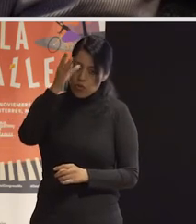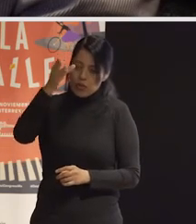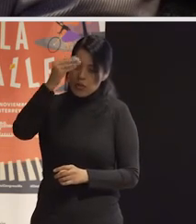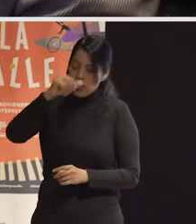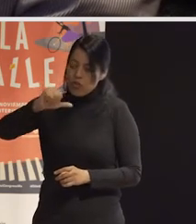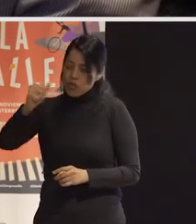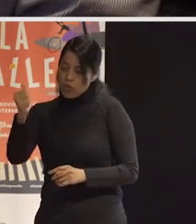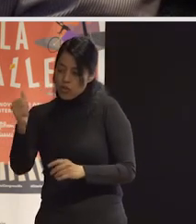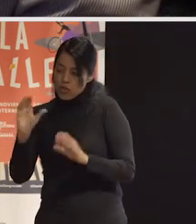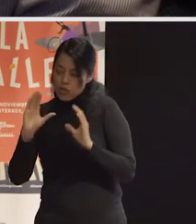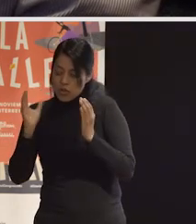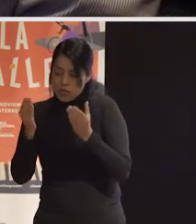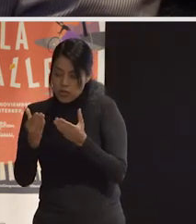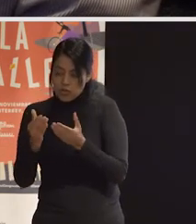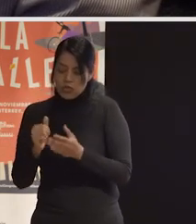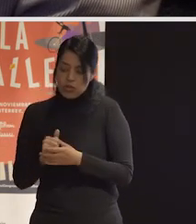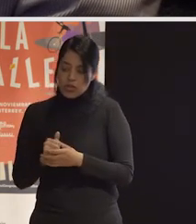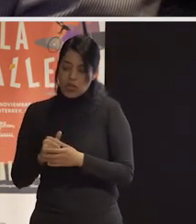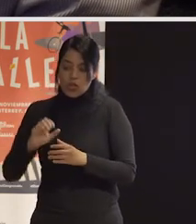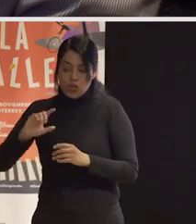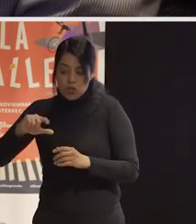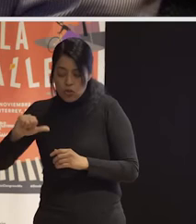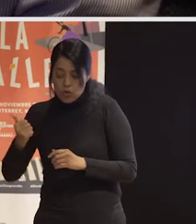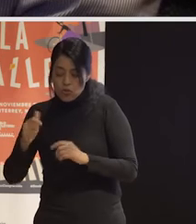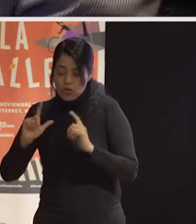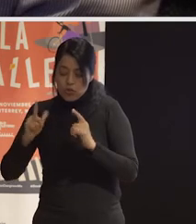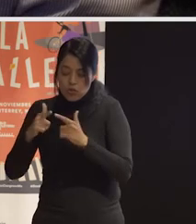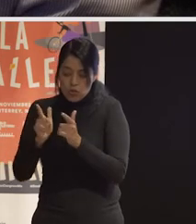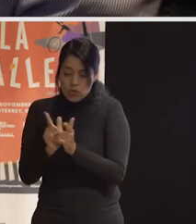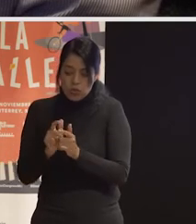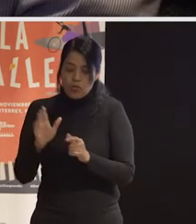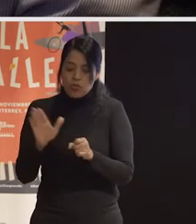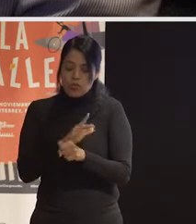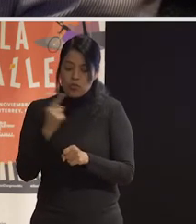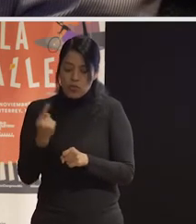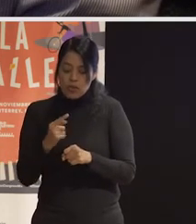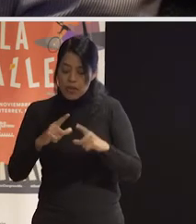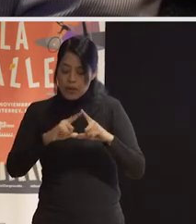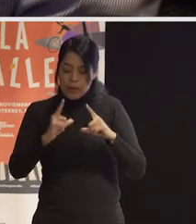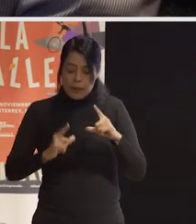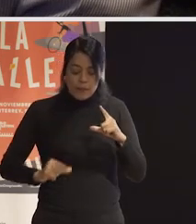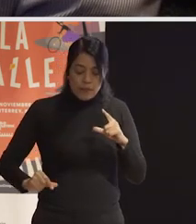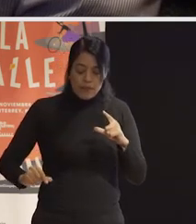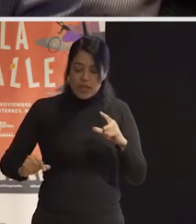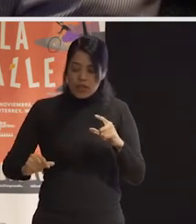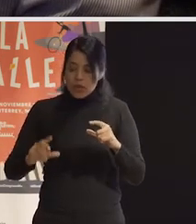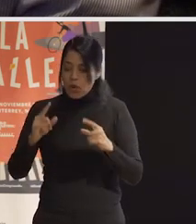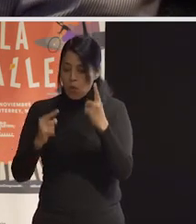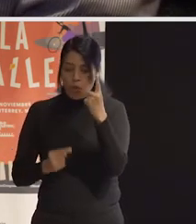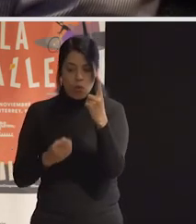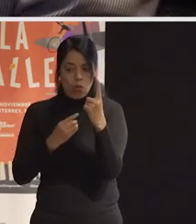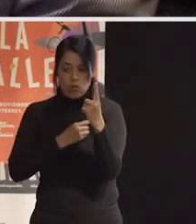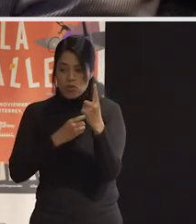pueblos con otras con otras etnias porque méxico una sola nación somos muchas naciones